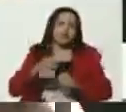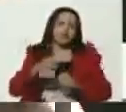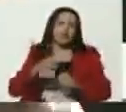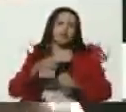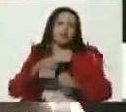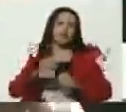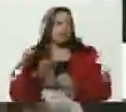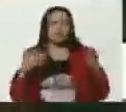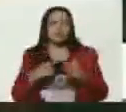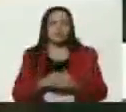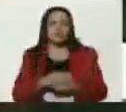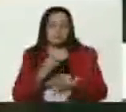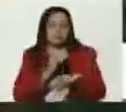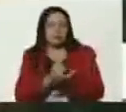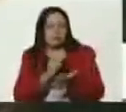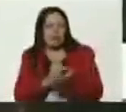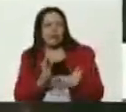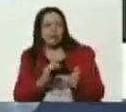Y